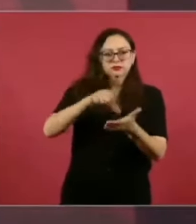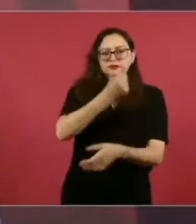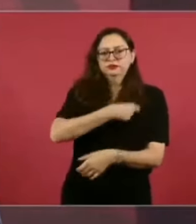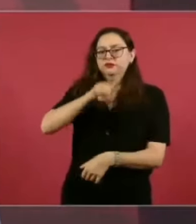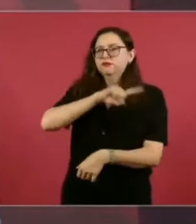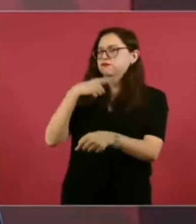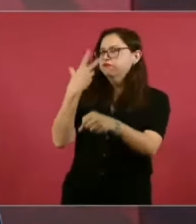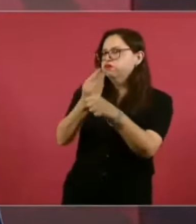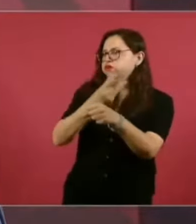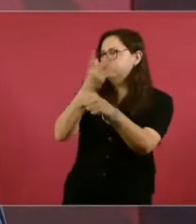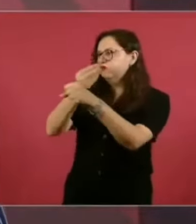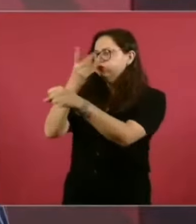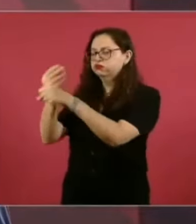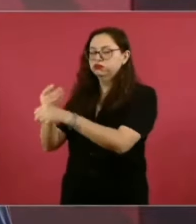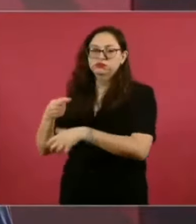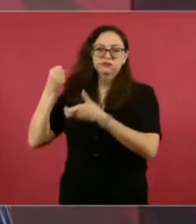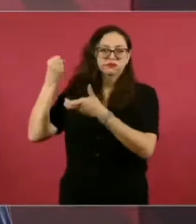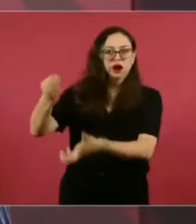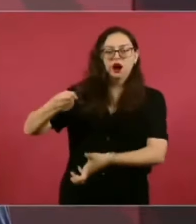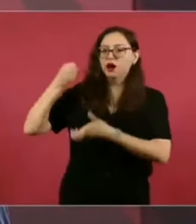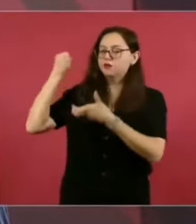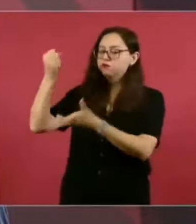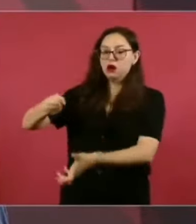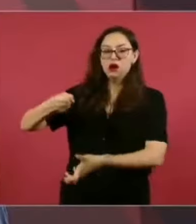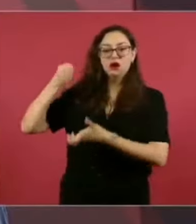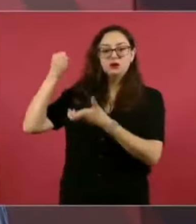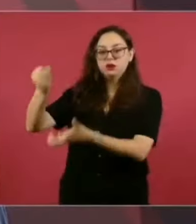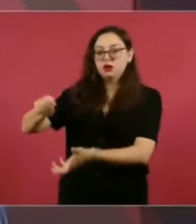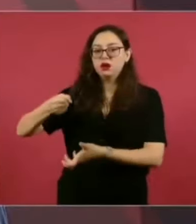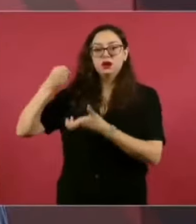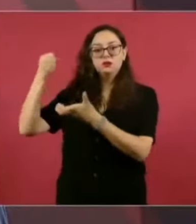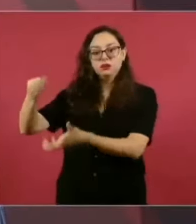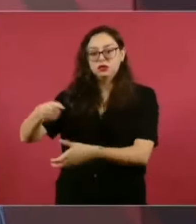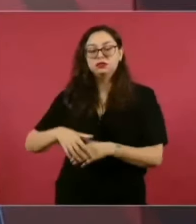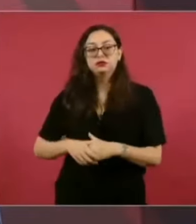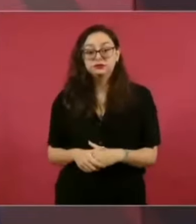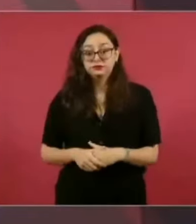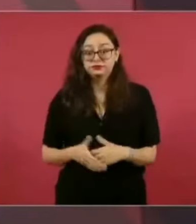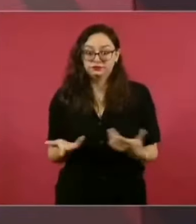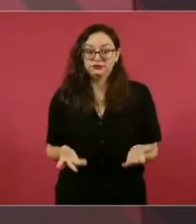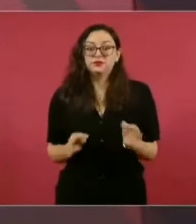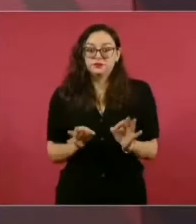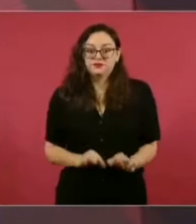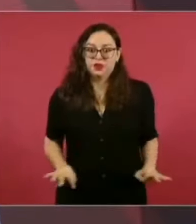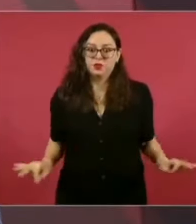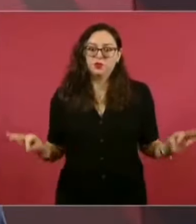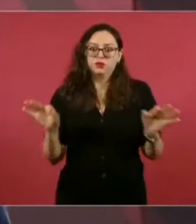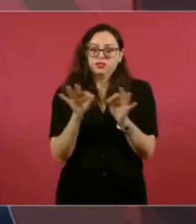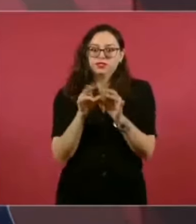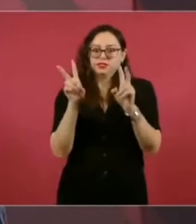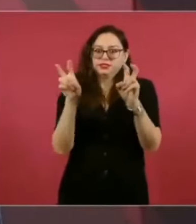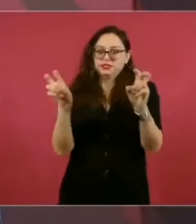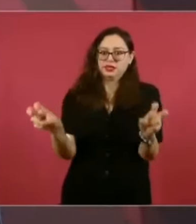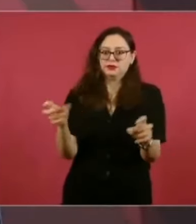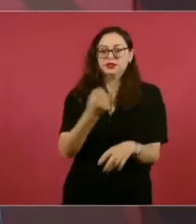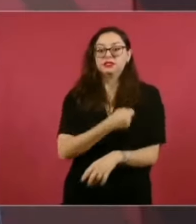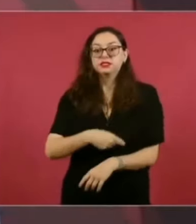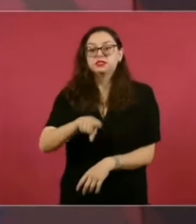destinar muchos recursos con ese propósito, por la importancia que tiene la